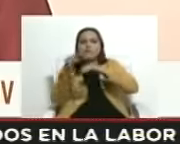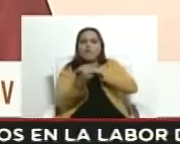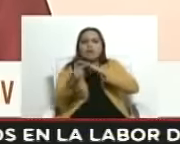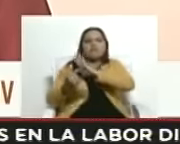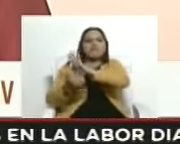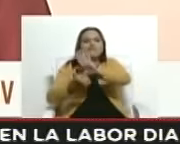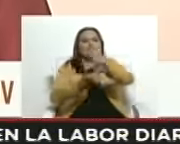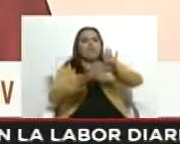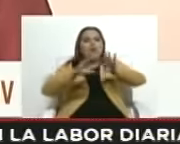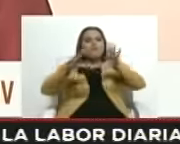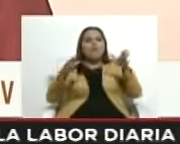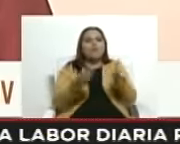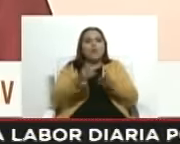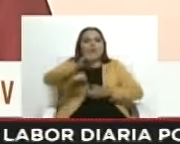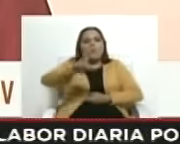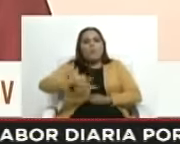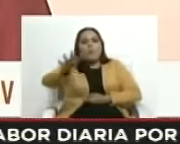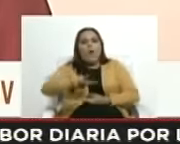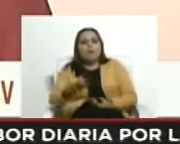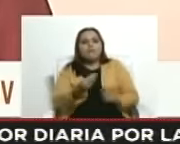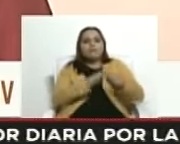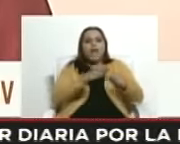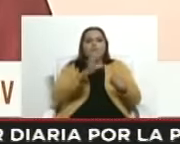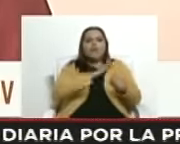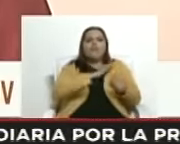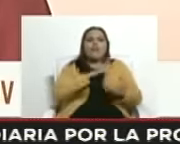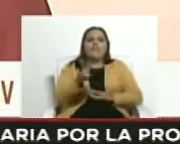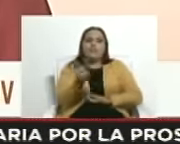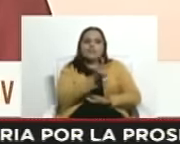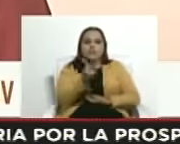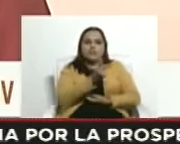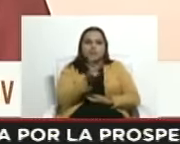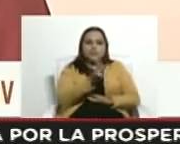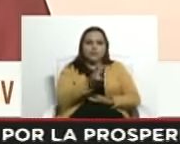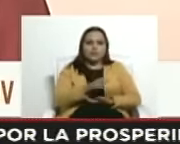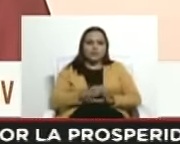mundo que la Guayana Esequiba le pertenece a Venezuela.